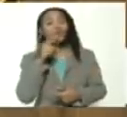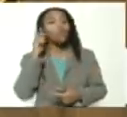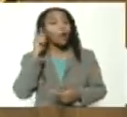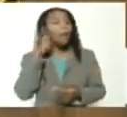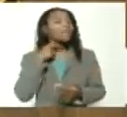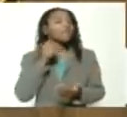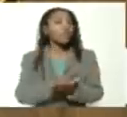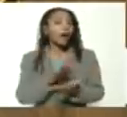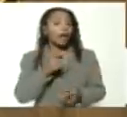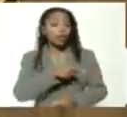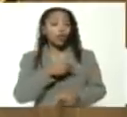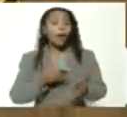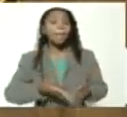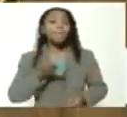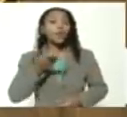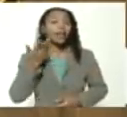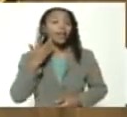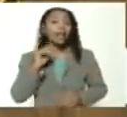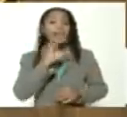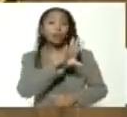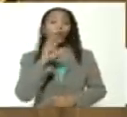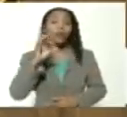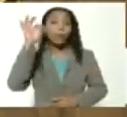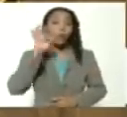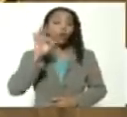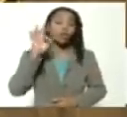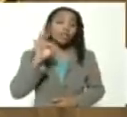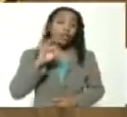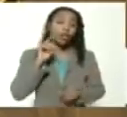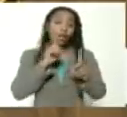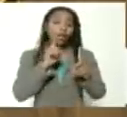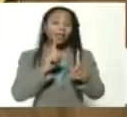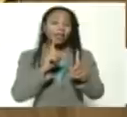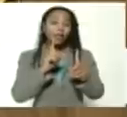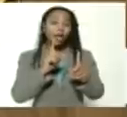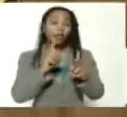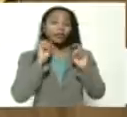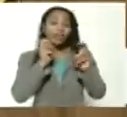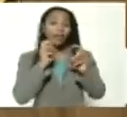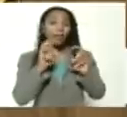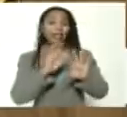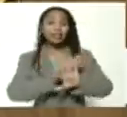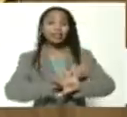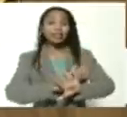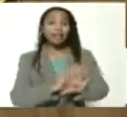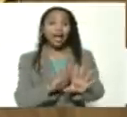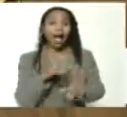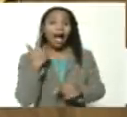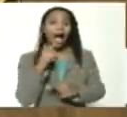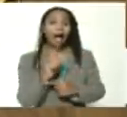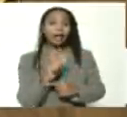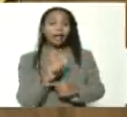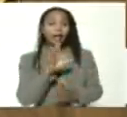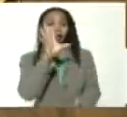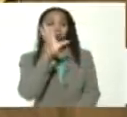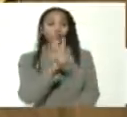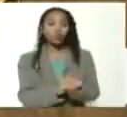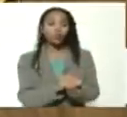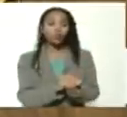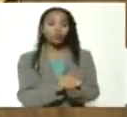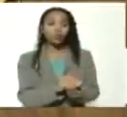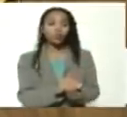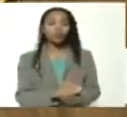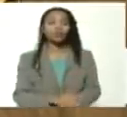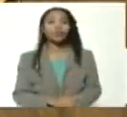del avance acá, más del 50% de estos casos ya tienen acto conclusivo. Es